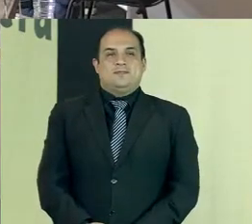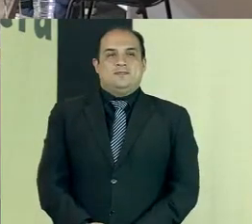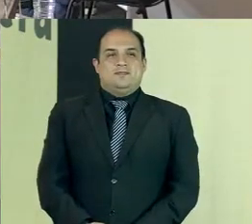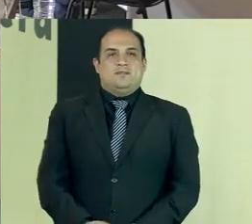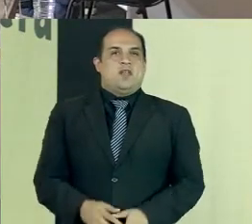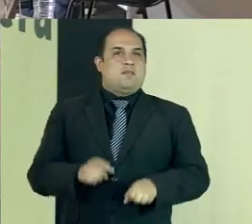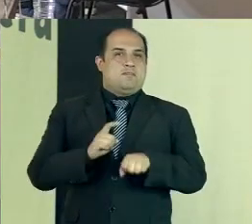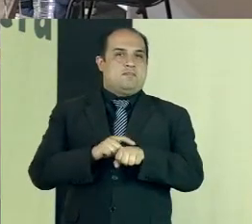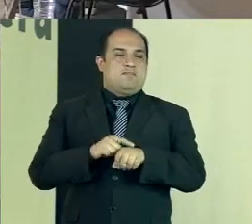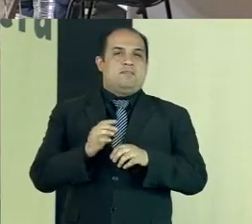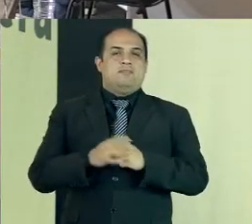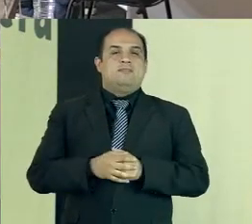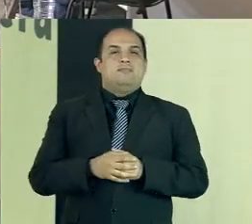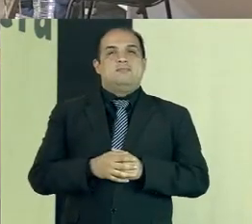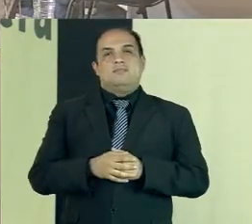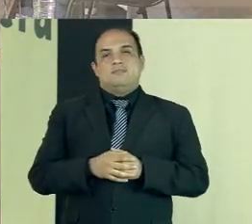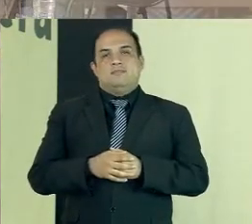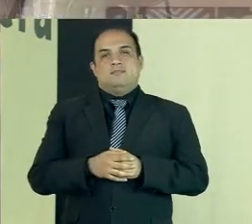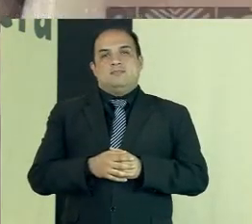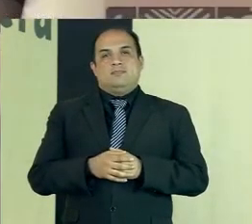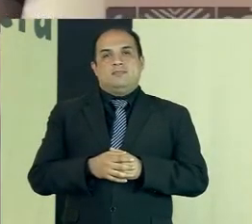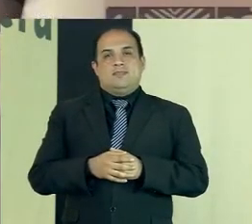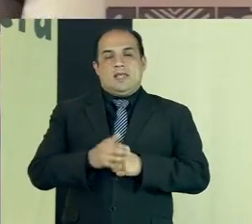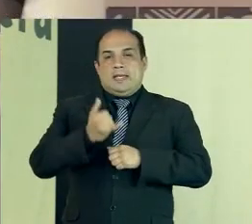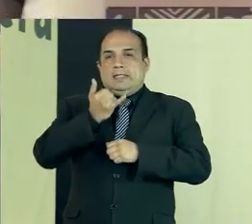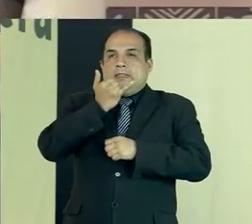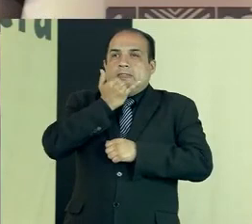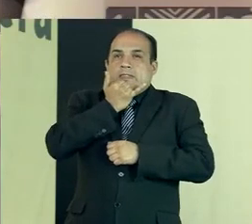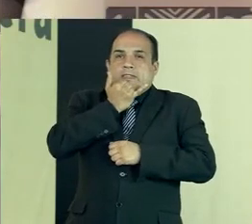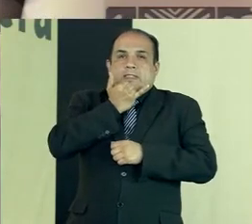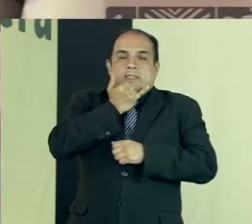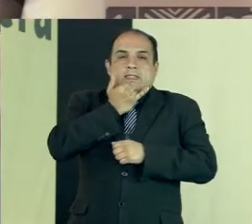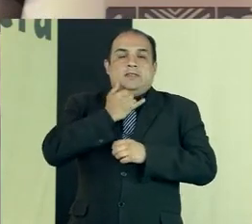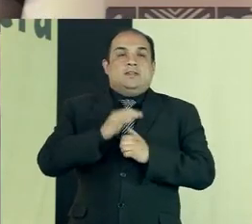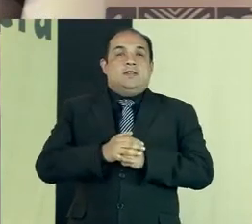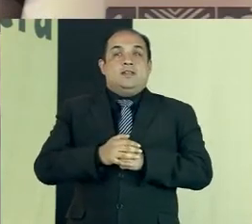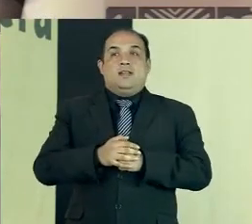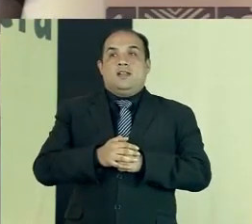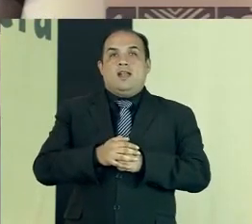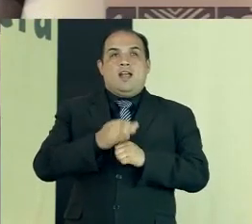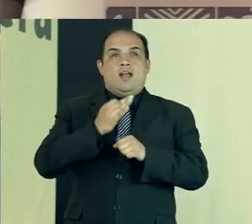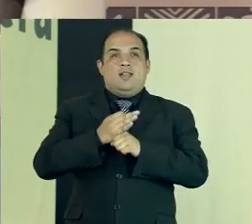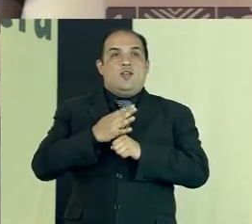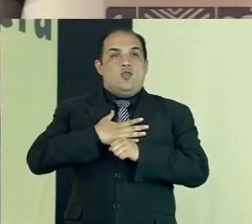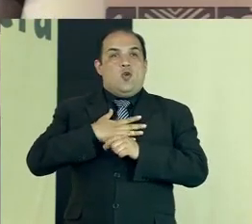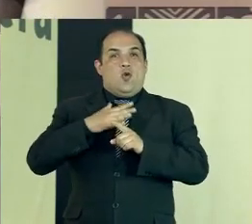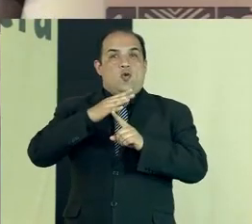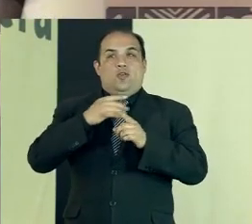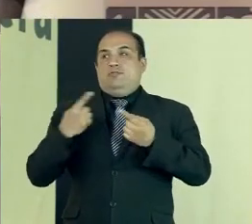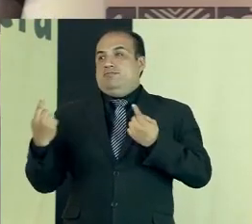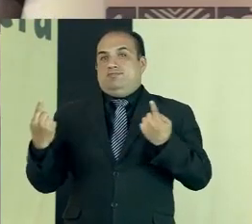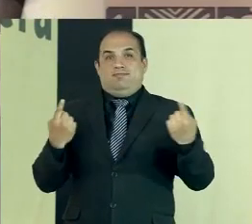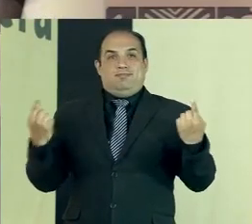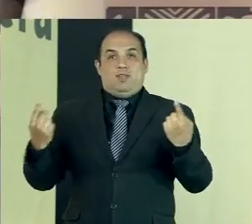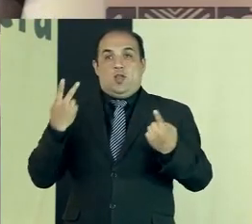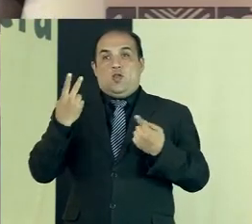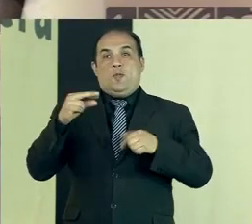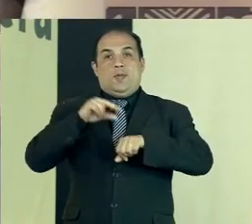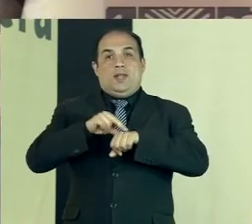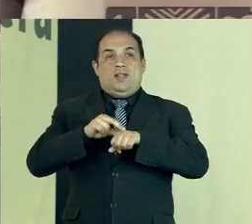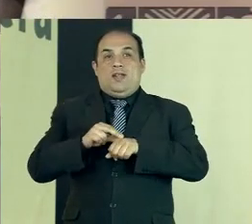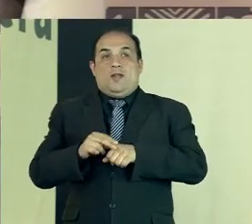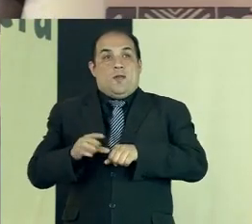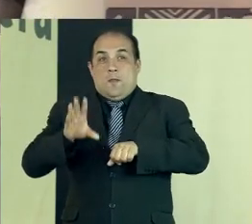un día son mil perdones es que con esto que estoy rodeado por dos médicos no me atreva a pedir